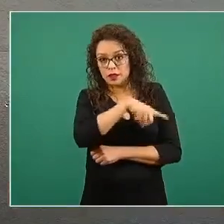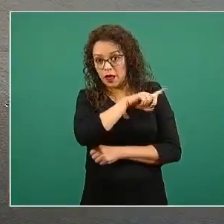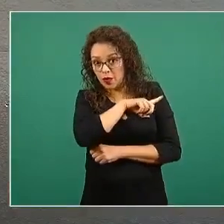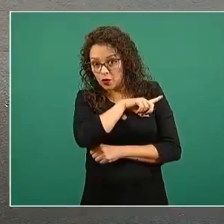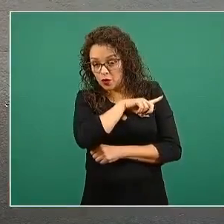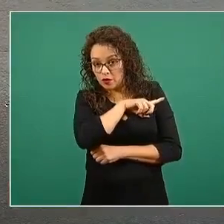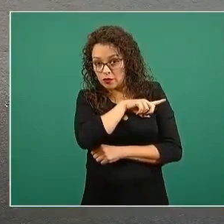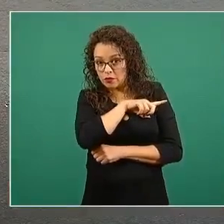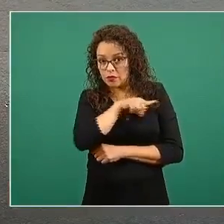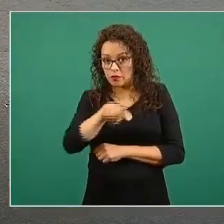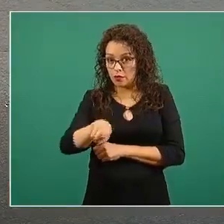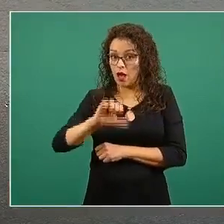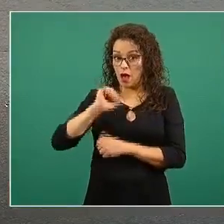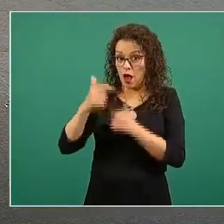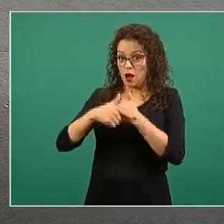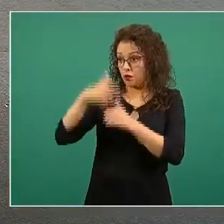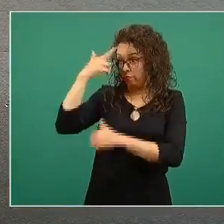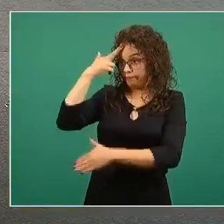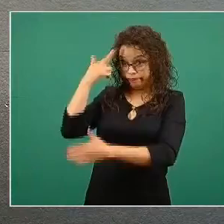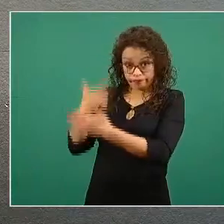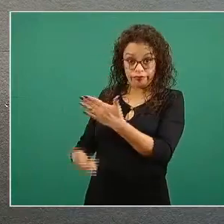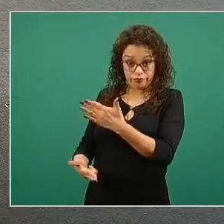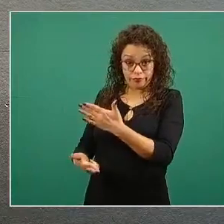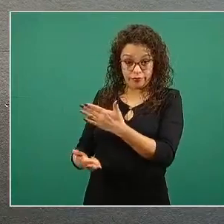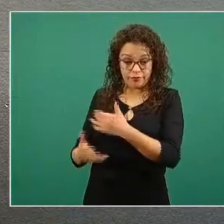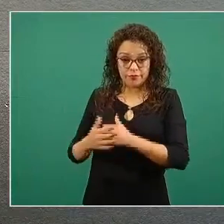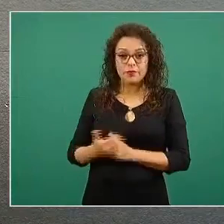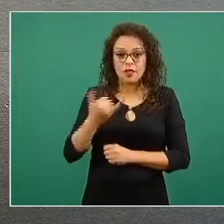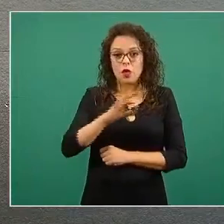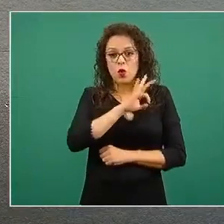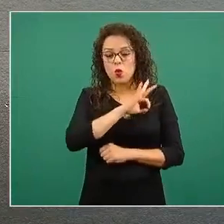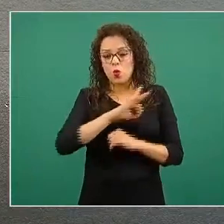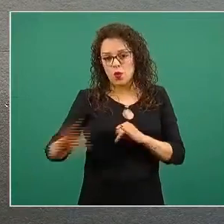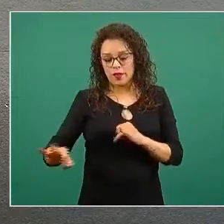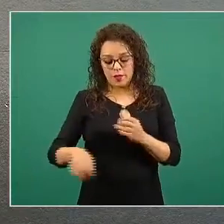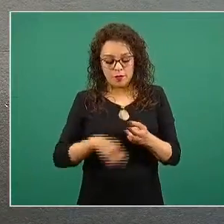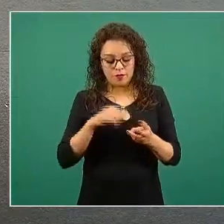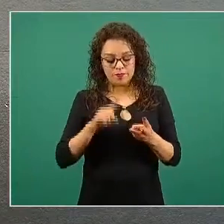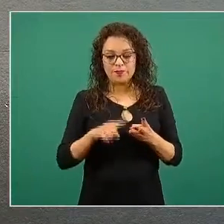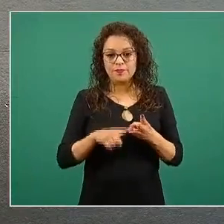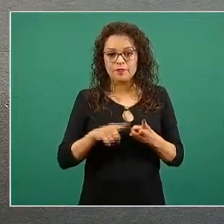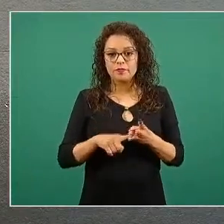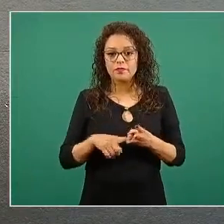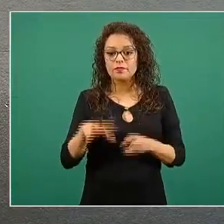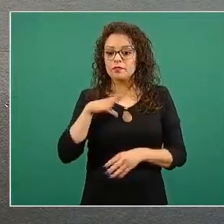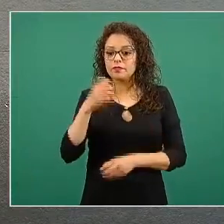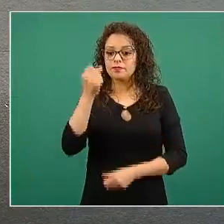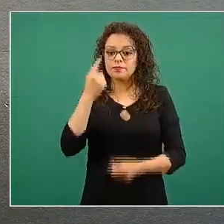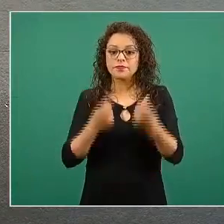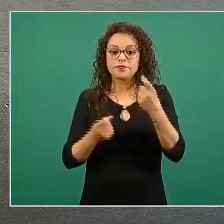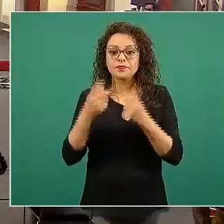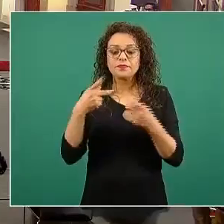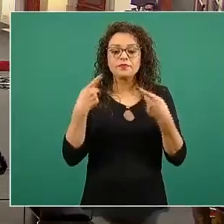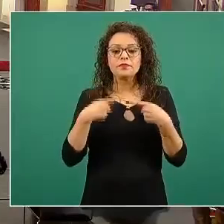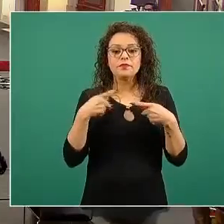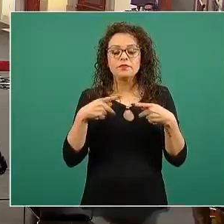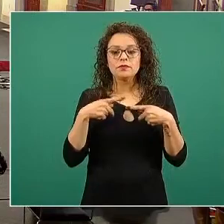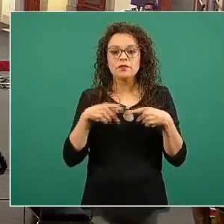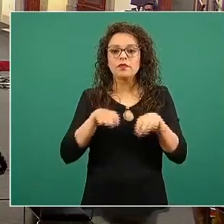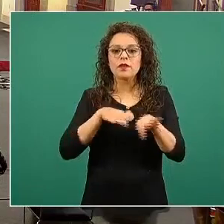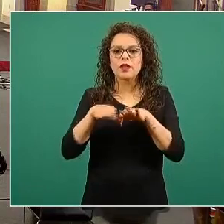presentan esos casos? Y por último, hay personas que trabajan con residuos